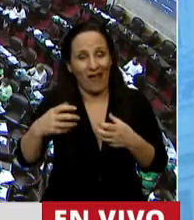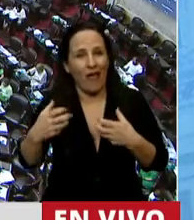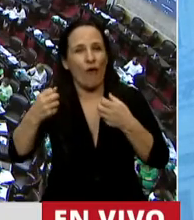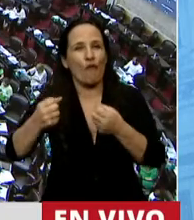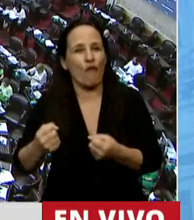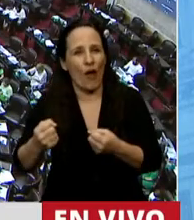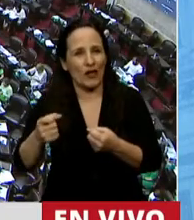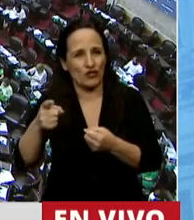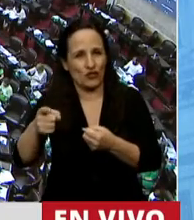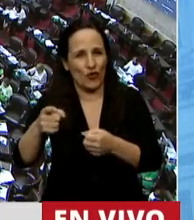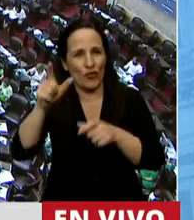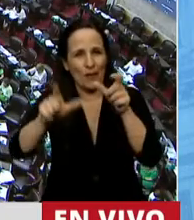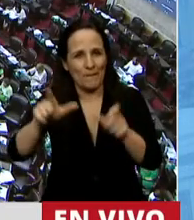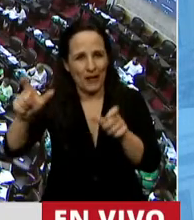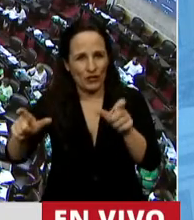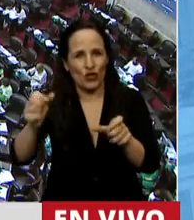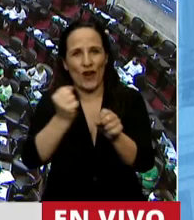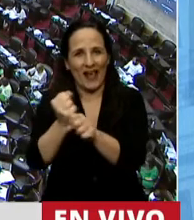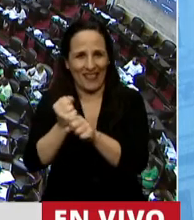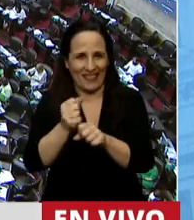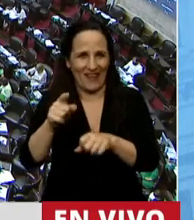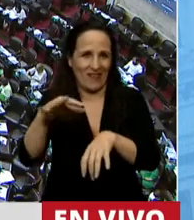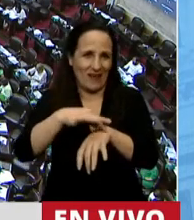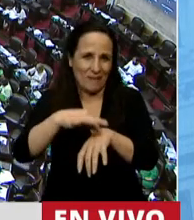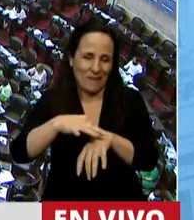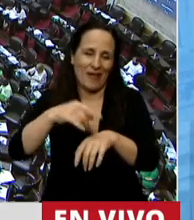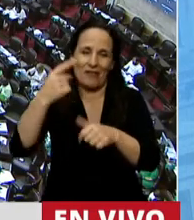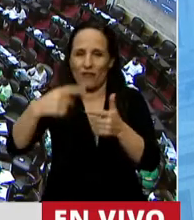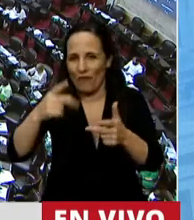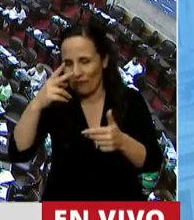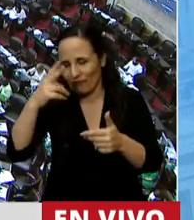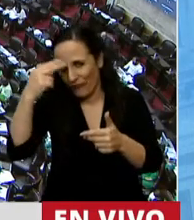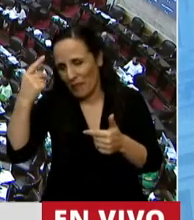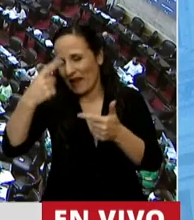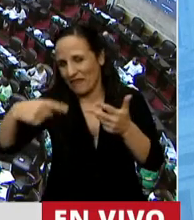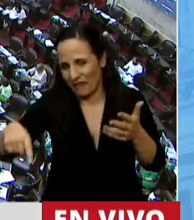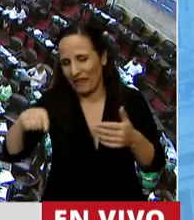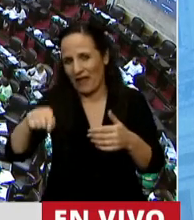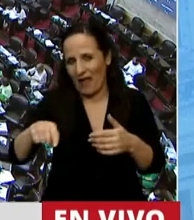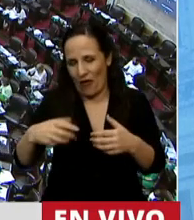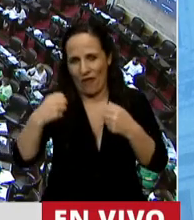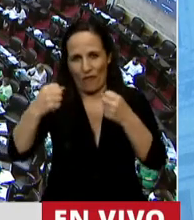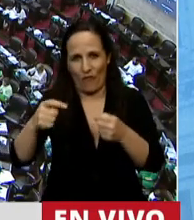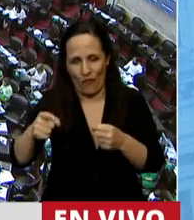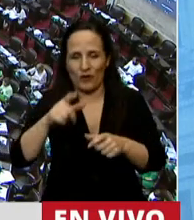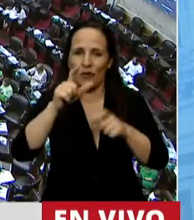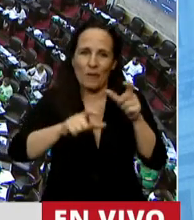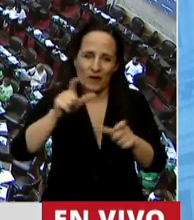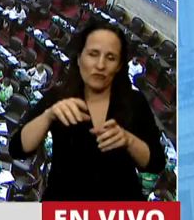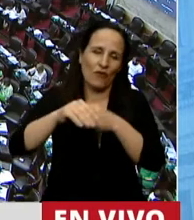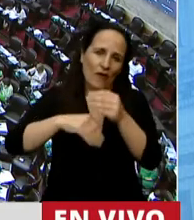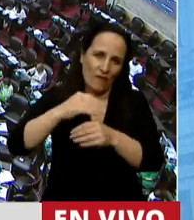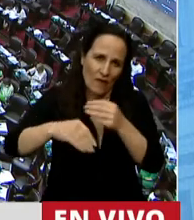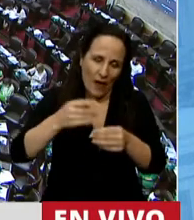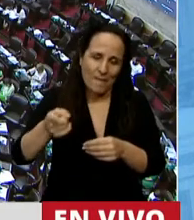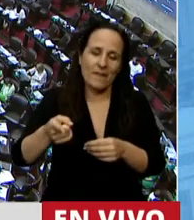los miembros de la salud pública argentina en todos sus estamentos y todos los familiares y pacientes